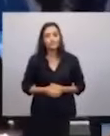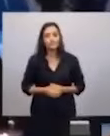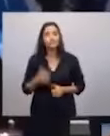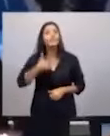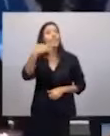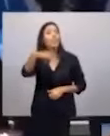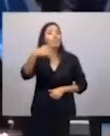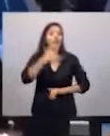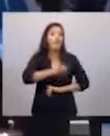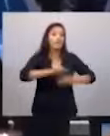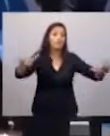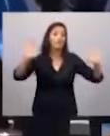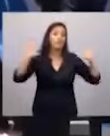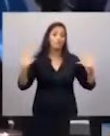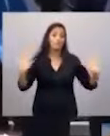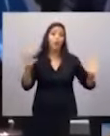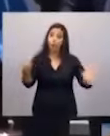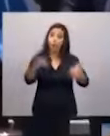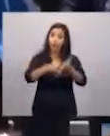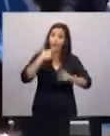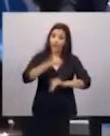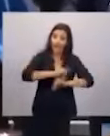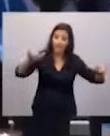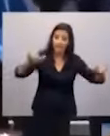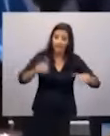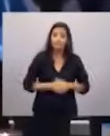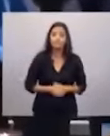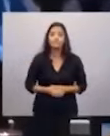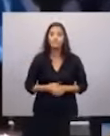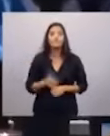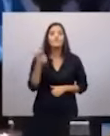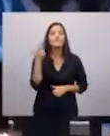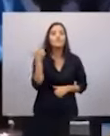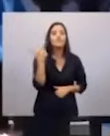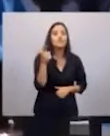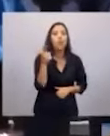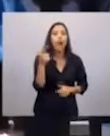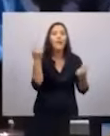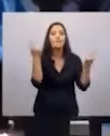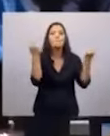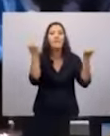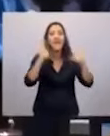Tengo que decírselos de nuevo, no hay plata.